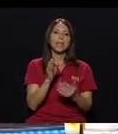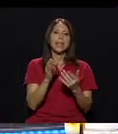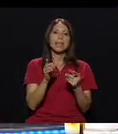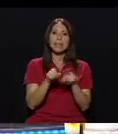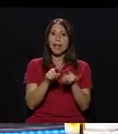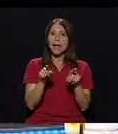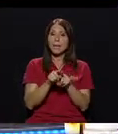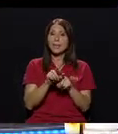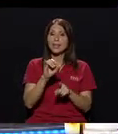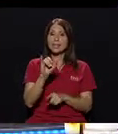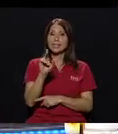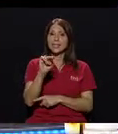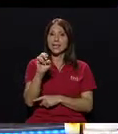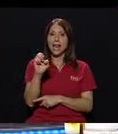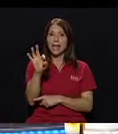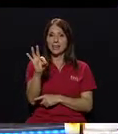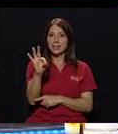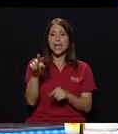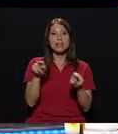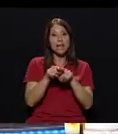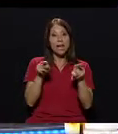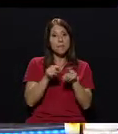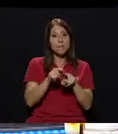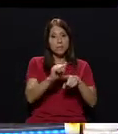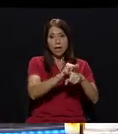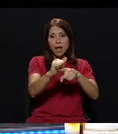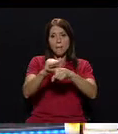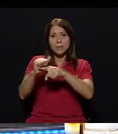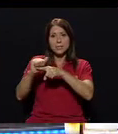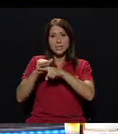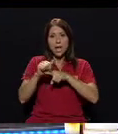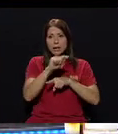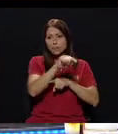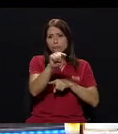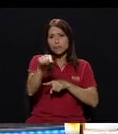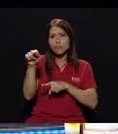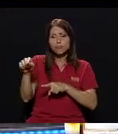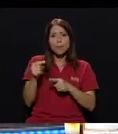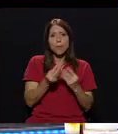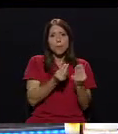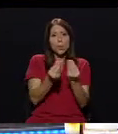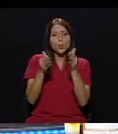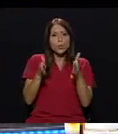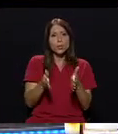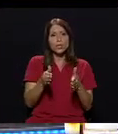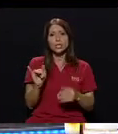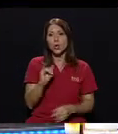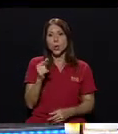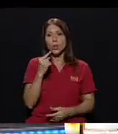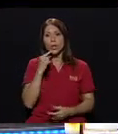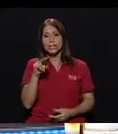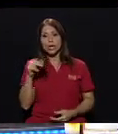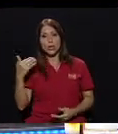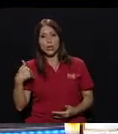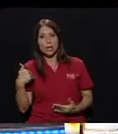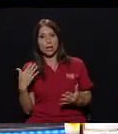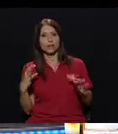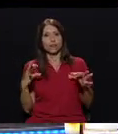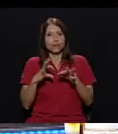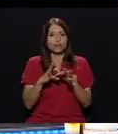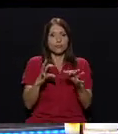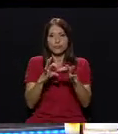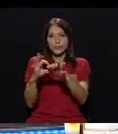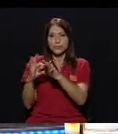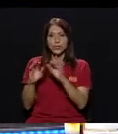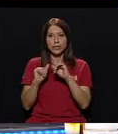compañero Mazate, digamos, a trabajar con asociaciones, entonces también la idea es buscar el contacto con